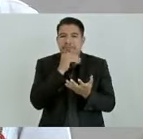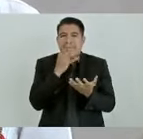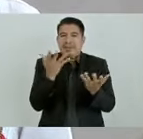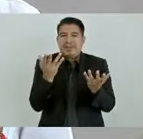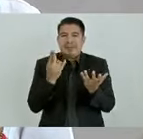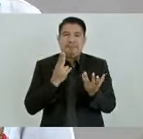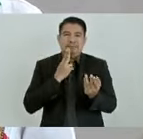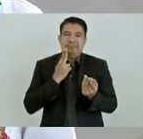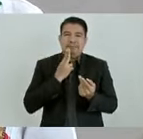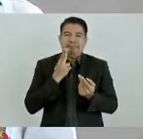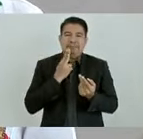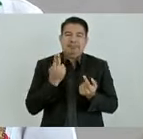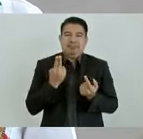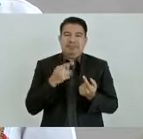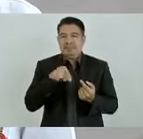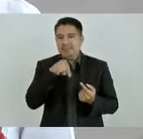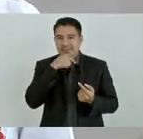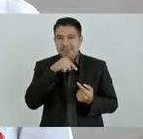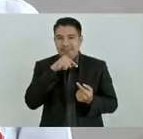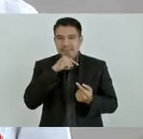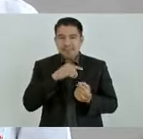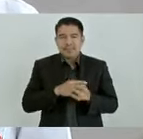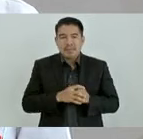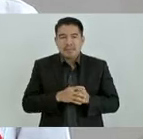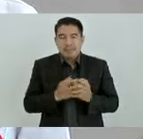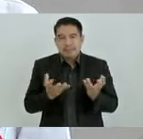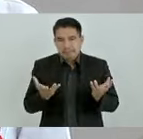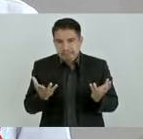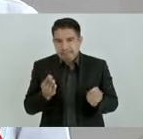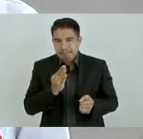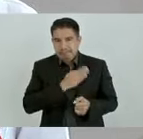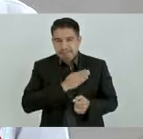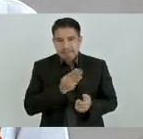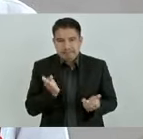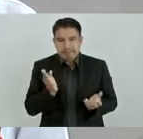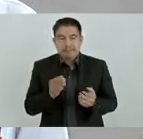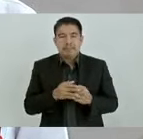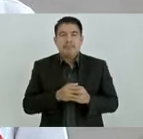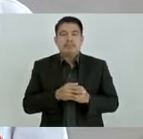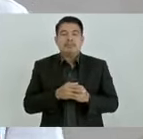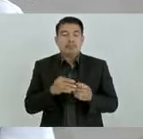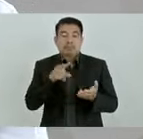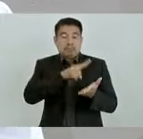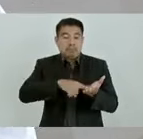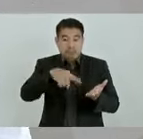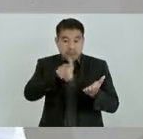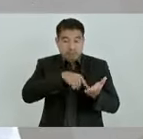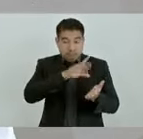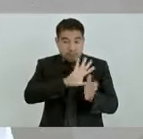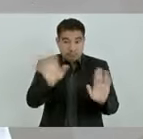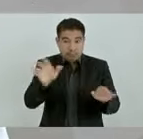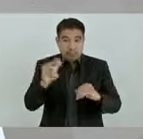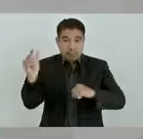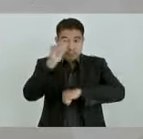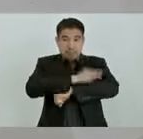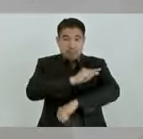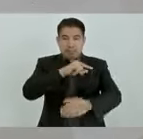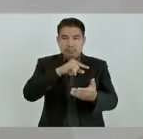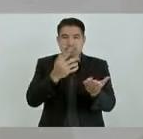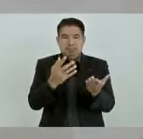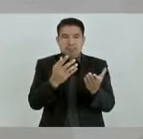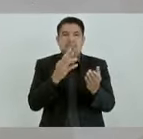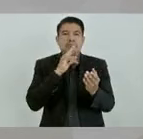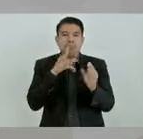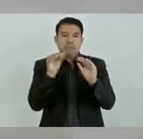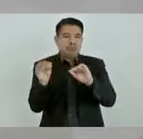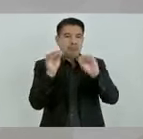utilizarse. Bueno, se tomó la decisión de cancelar ese proyecto y hacer el